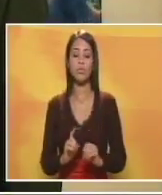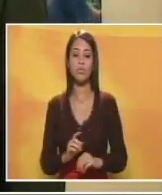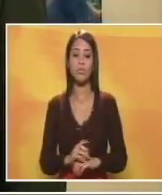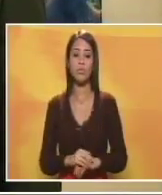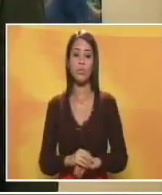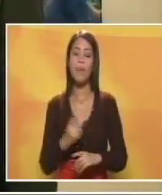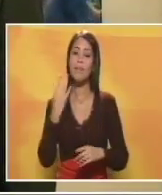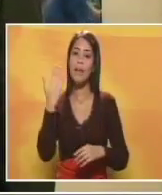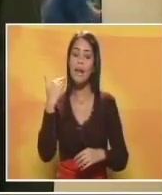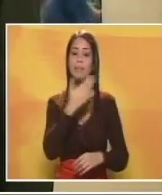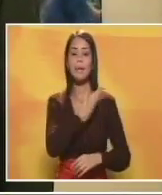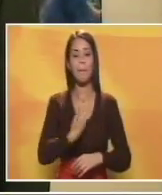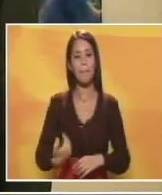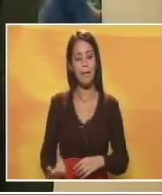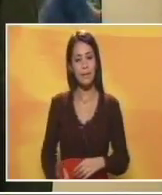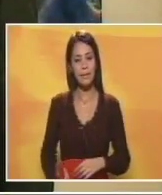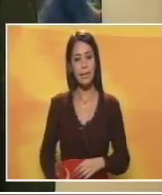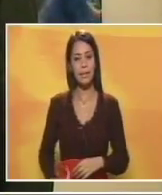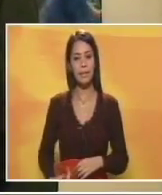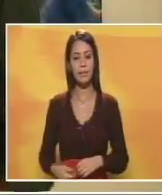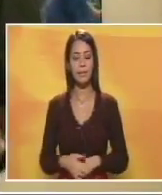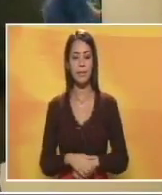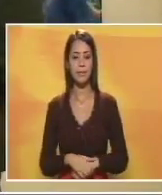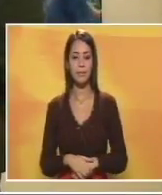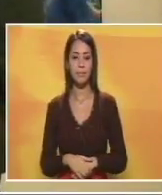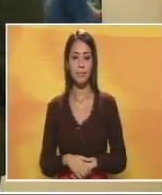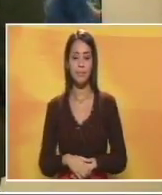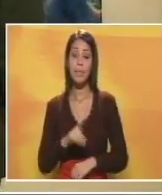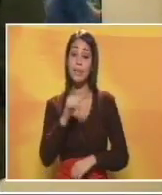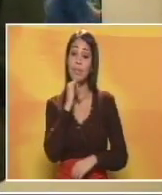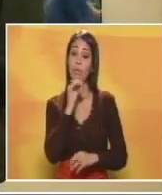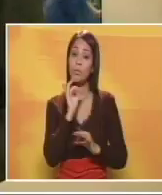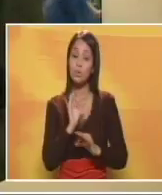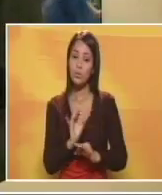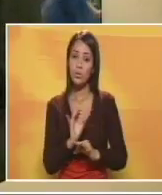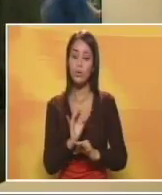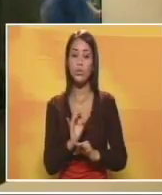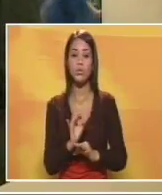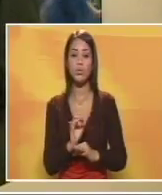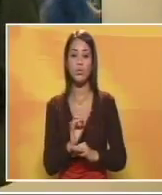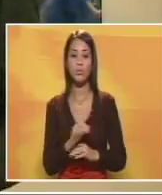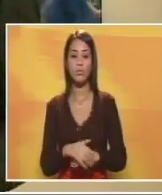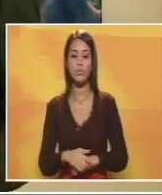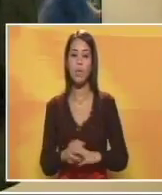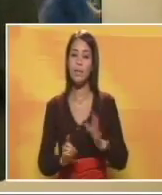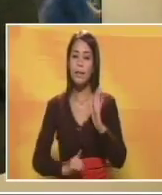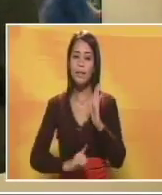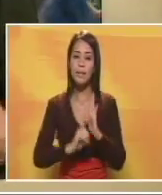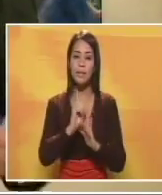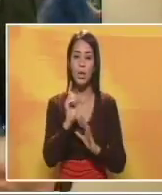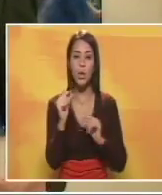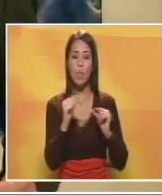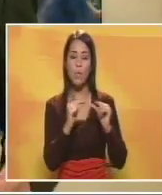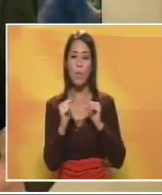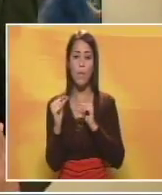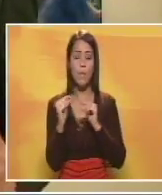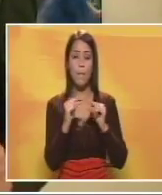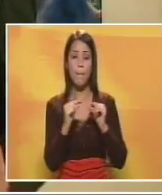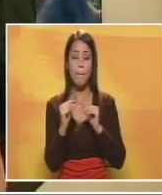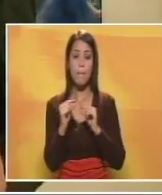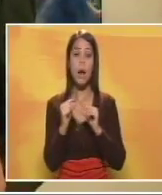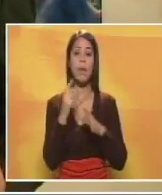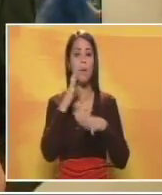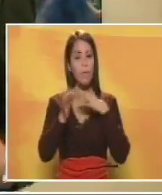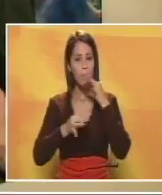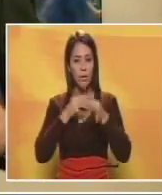del expresidente Ignacio Lula da Silva. Estas declaraciones las ofreció durante el desarrollo de una plenaria que